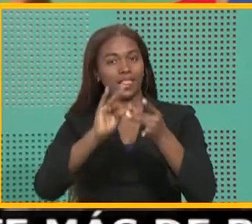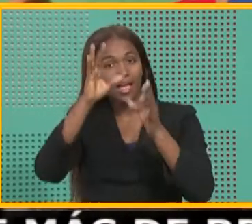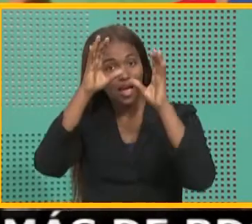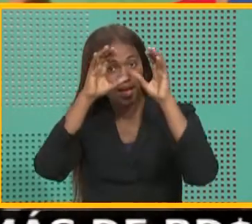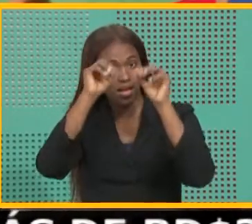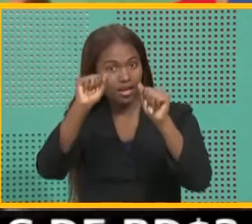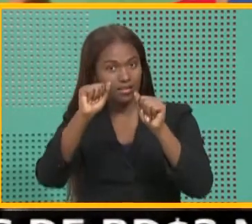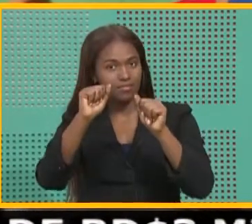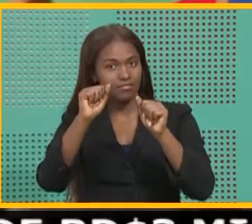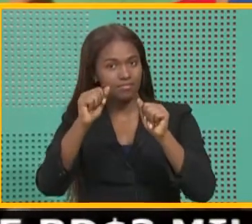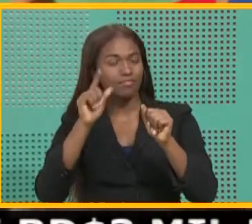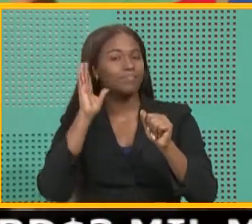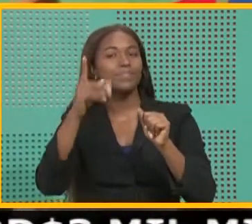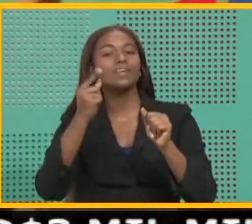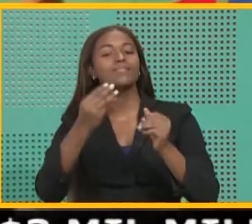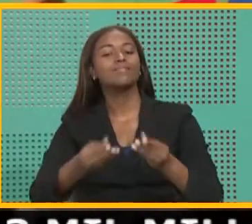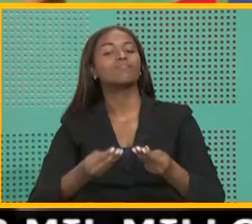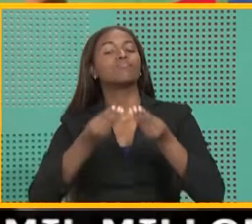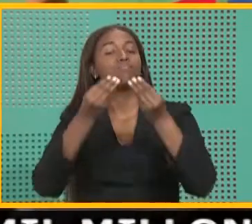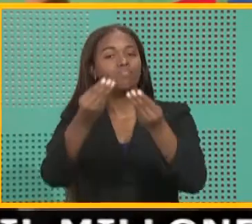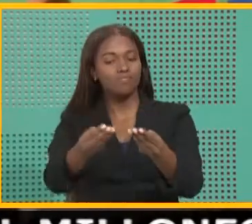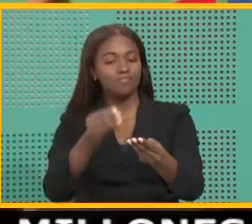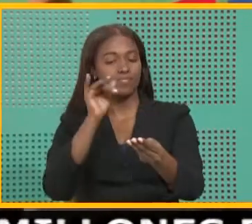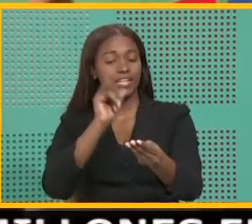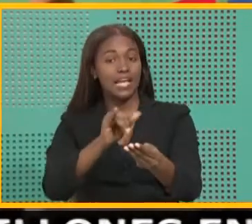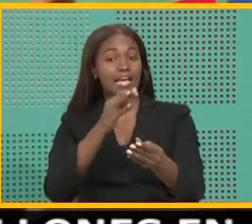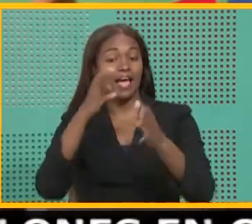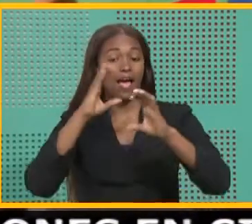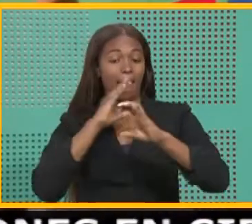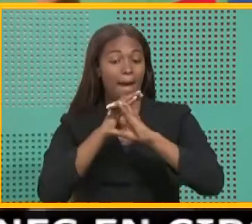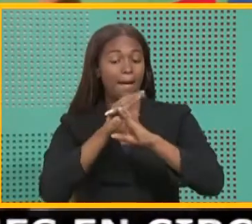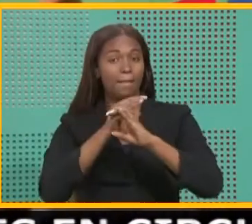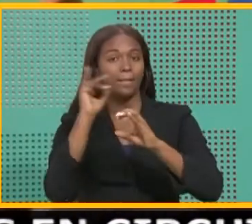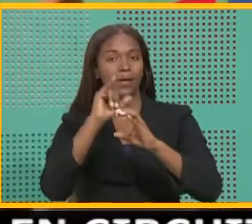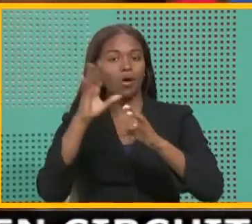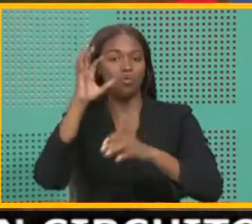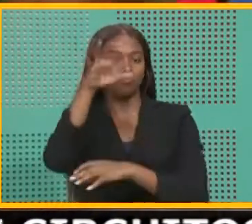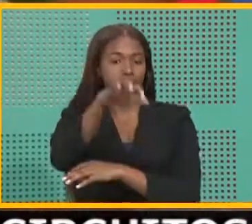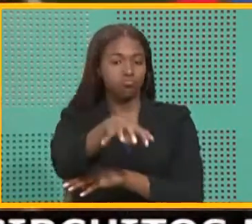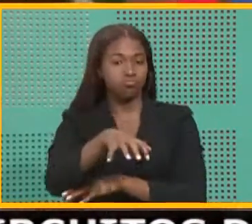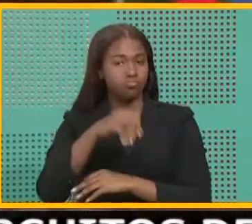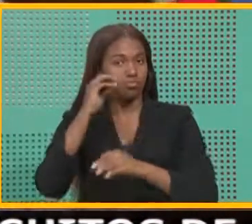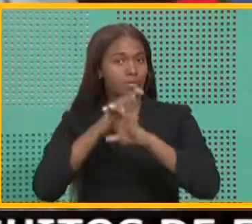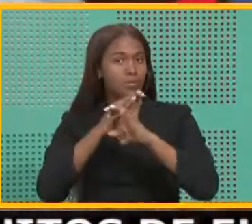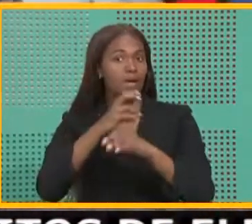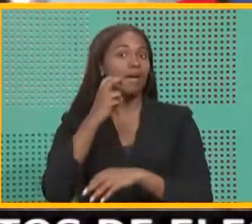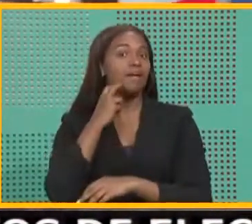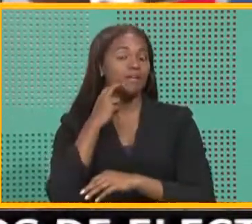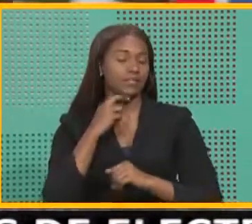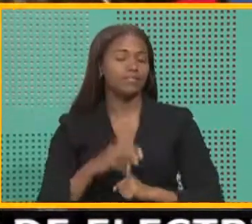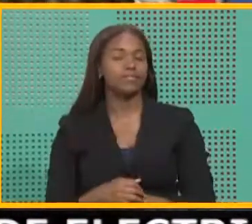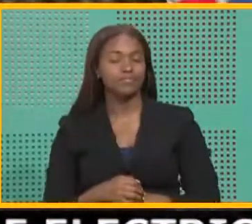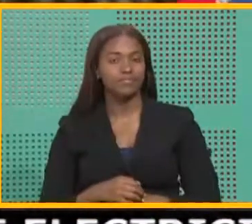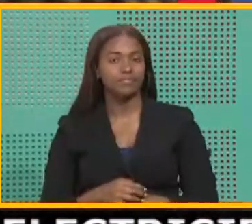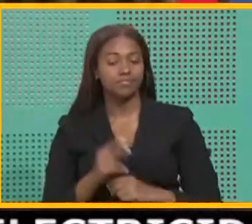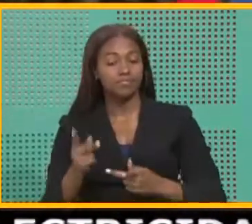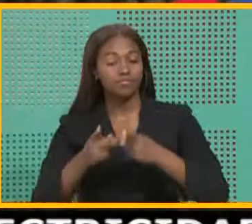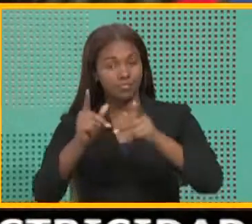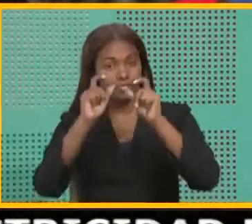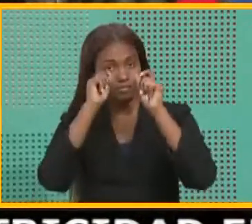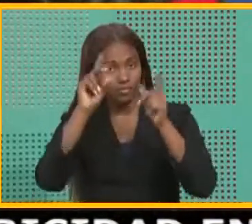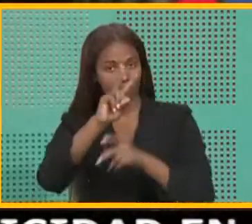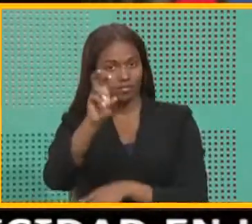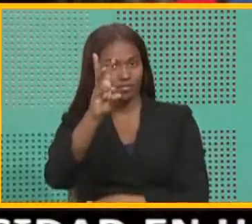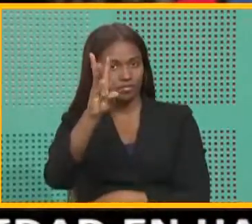presidencia le va a entregar el camión y el tractor de manera gratuita. La visita sorpresa